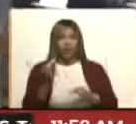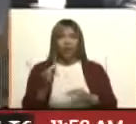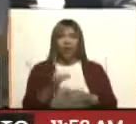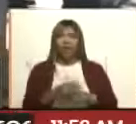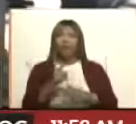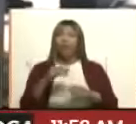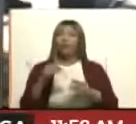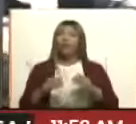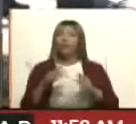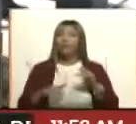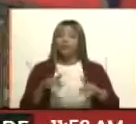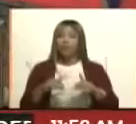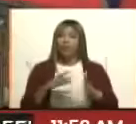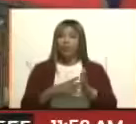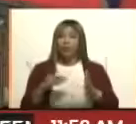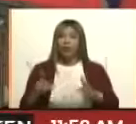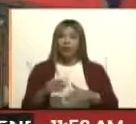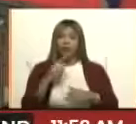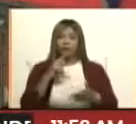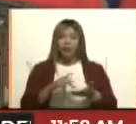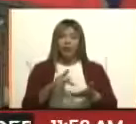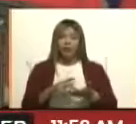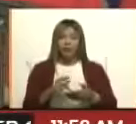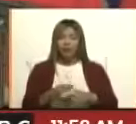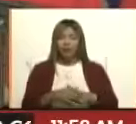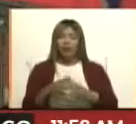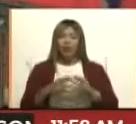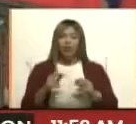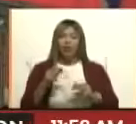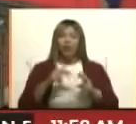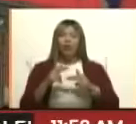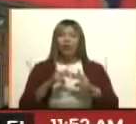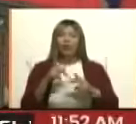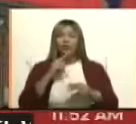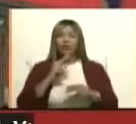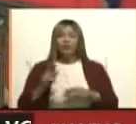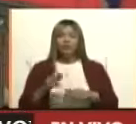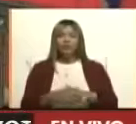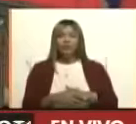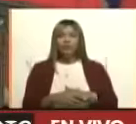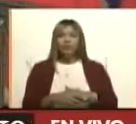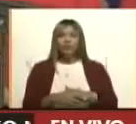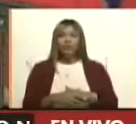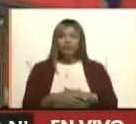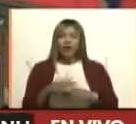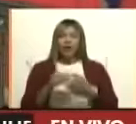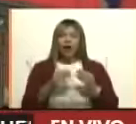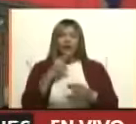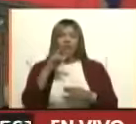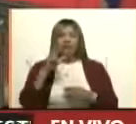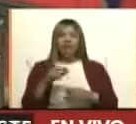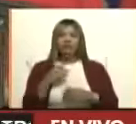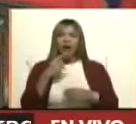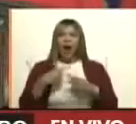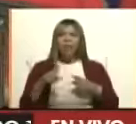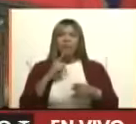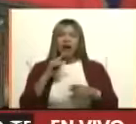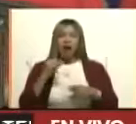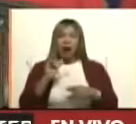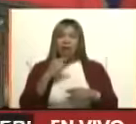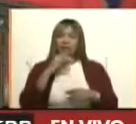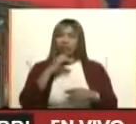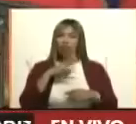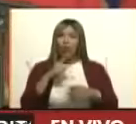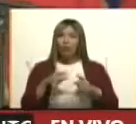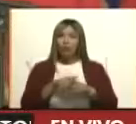derecho del voto, el derecho de participar activamente en la construcción de la República, que se ejerce día a día, pero hay momentos históricos